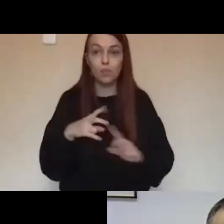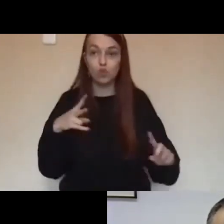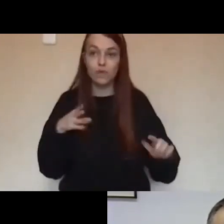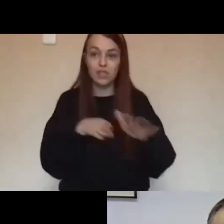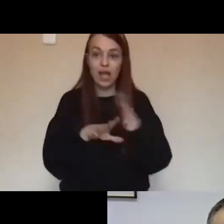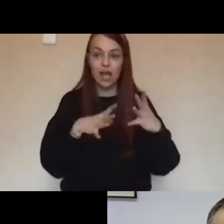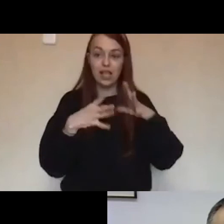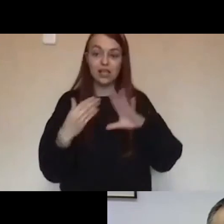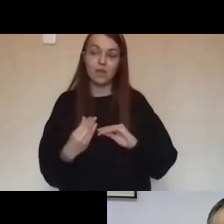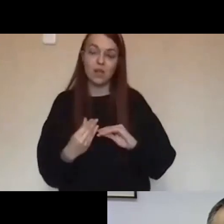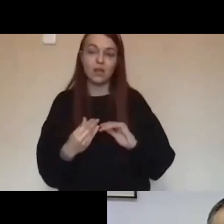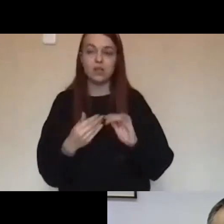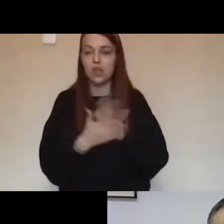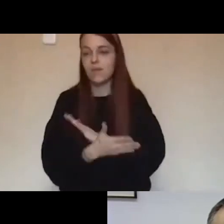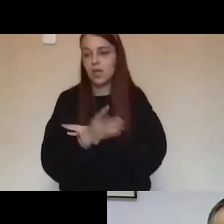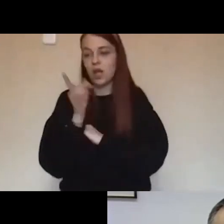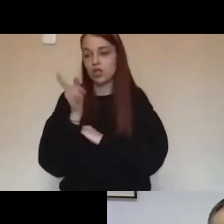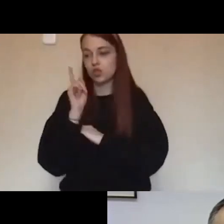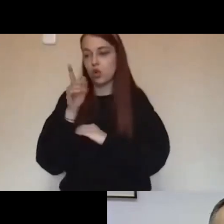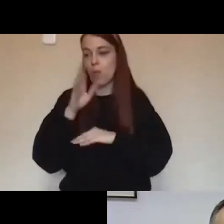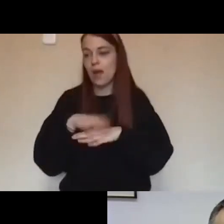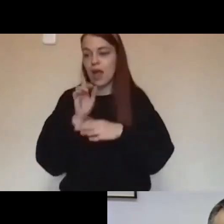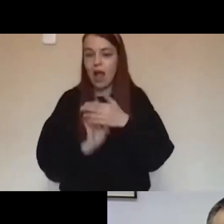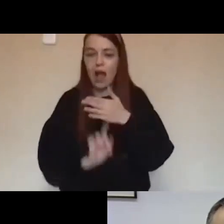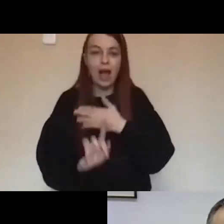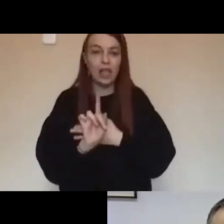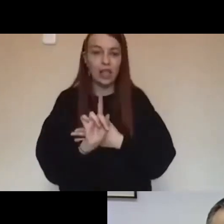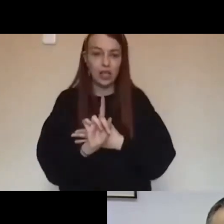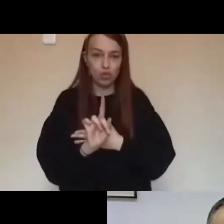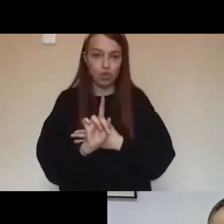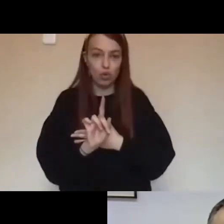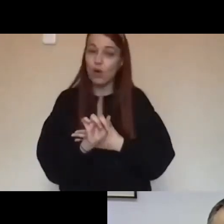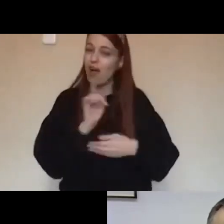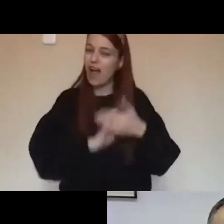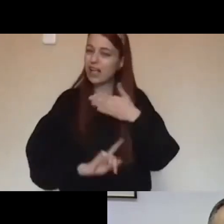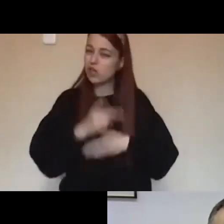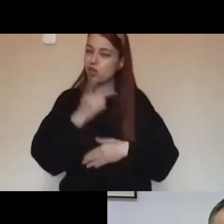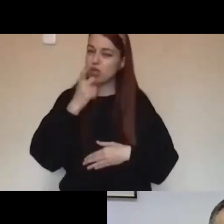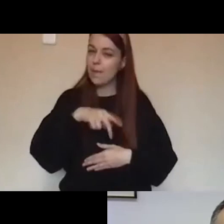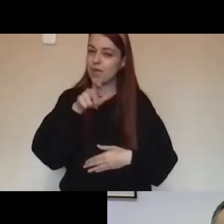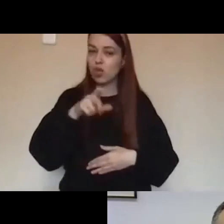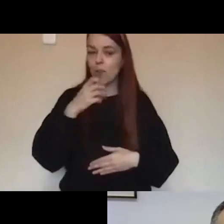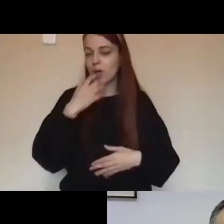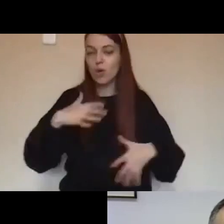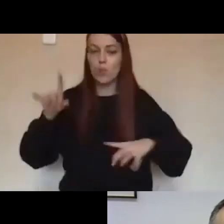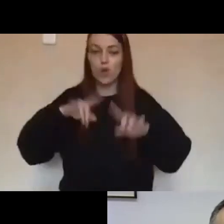accesibilidad únicamente es una cuestión de acceso a personas con movilidad